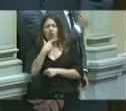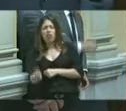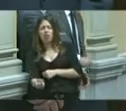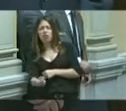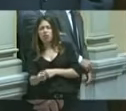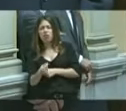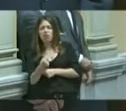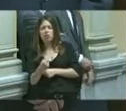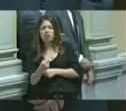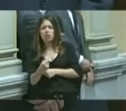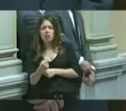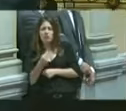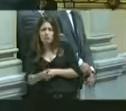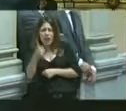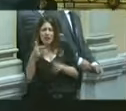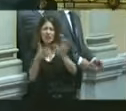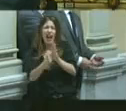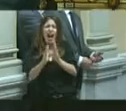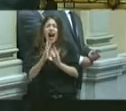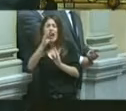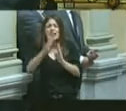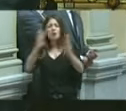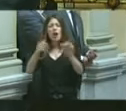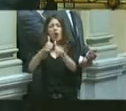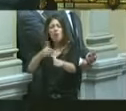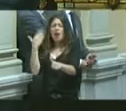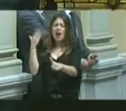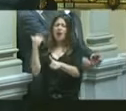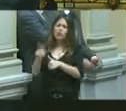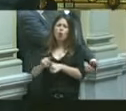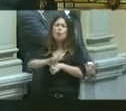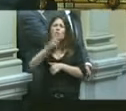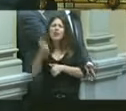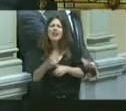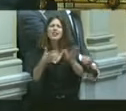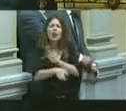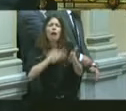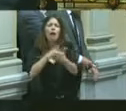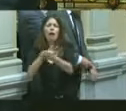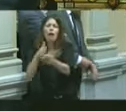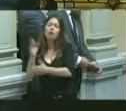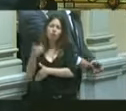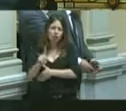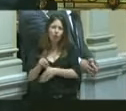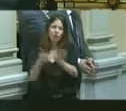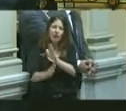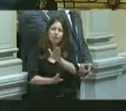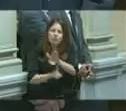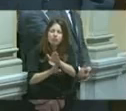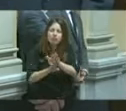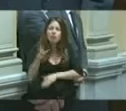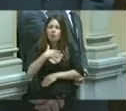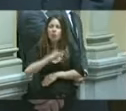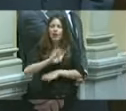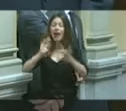esta legislatura una mala copia de la anterior, que pluralidad no signifique intransigencia, el terreno yermo de la mala política.